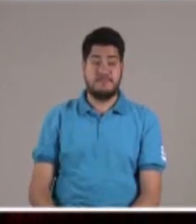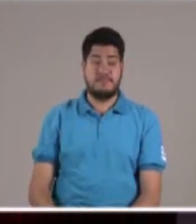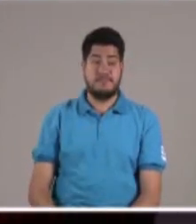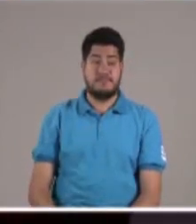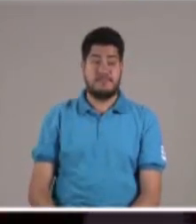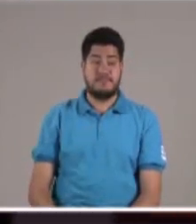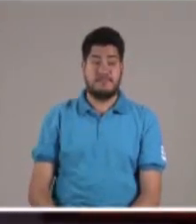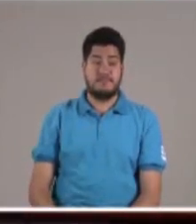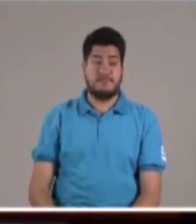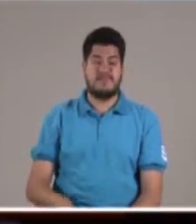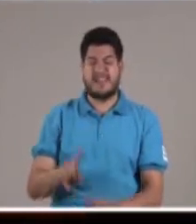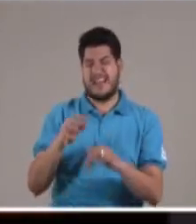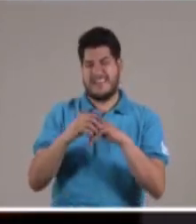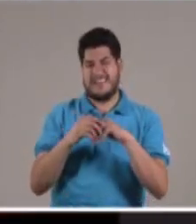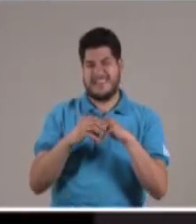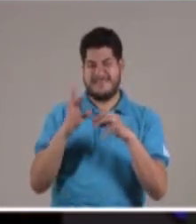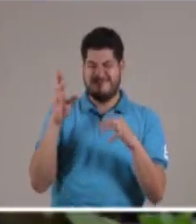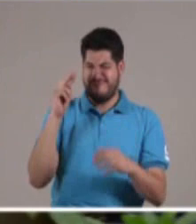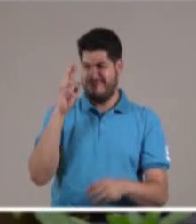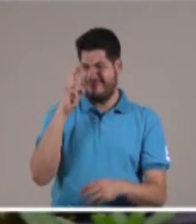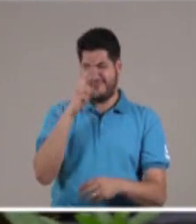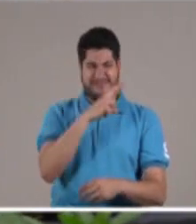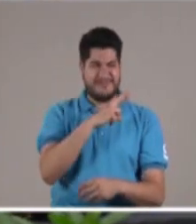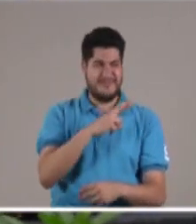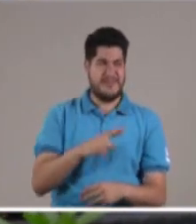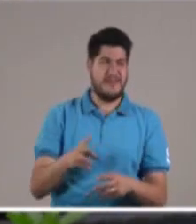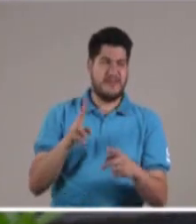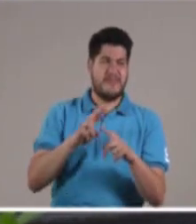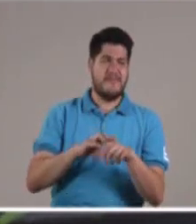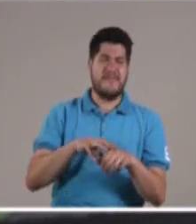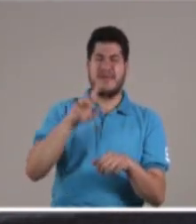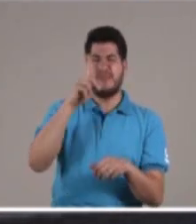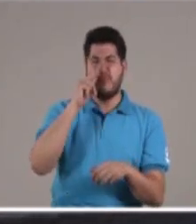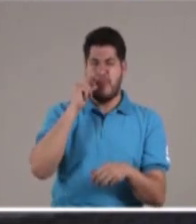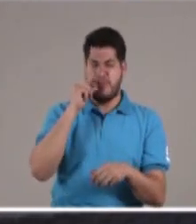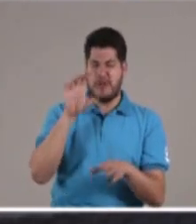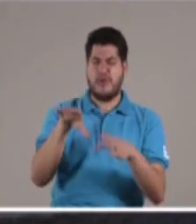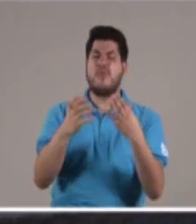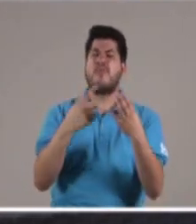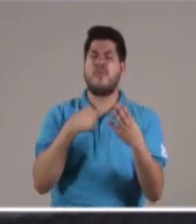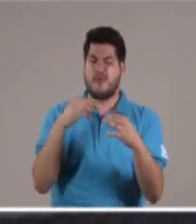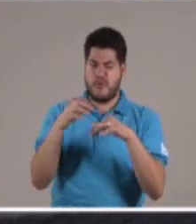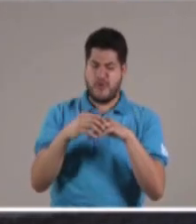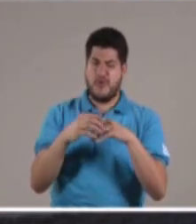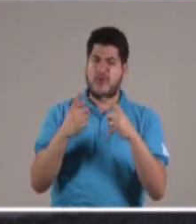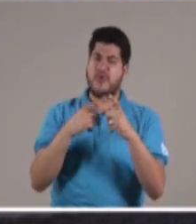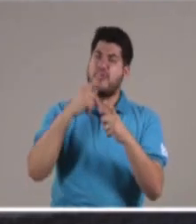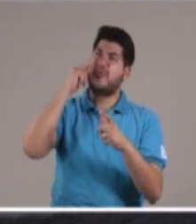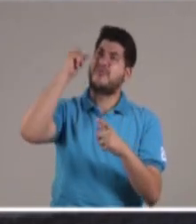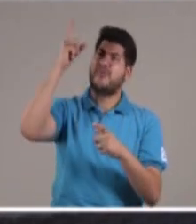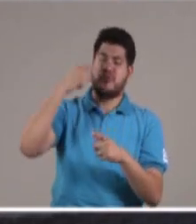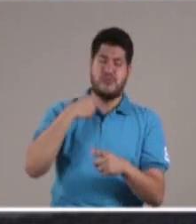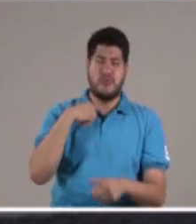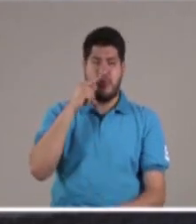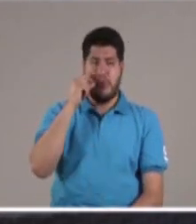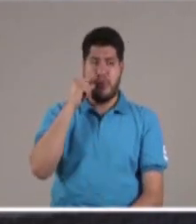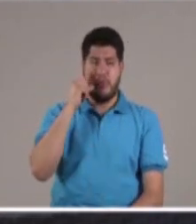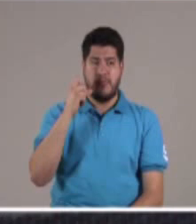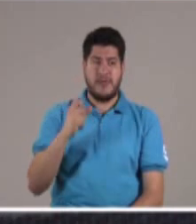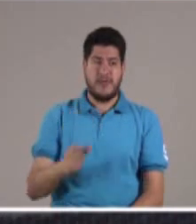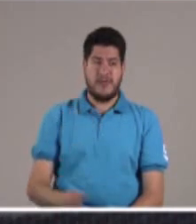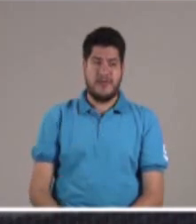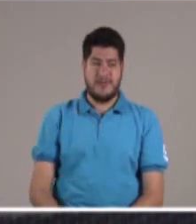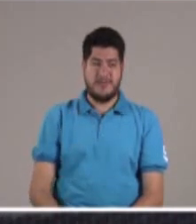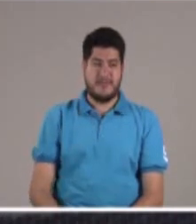ya eso es casarse está raro usted sobre todo un varón verdad dice como acá salió con el señor si soy varón Aunque ahora pues en este tiempo